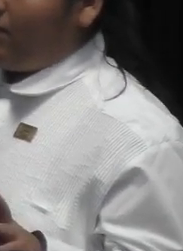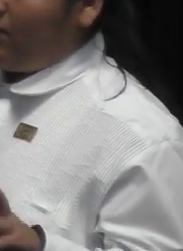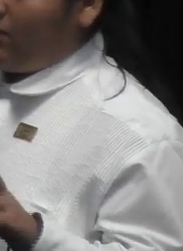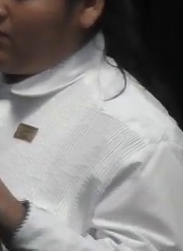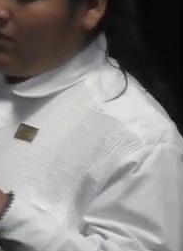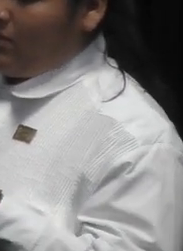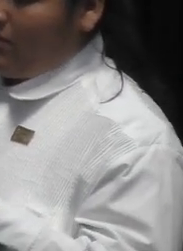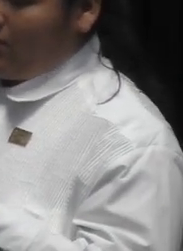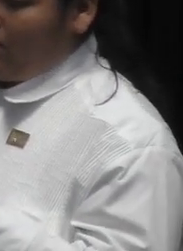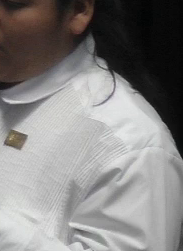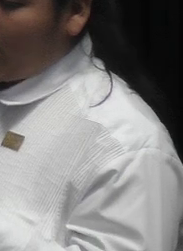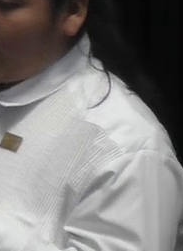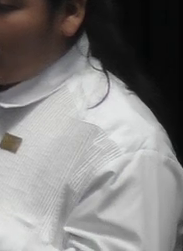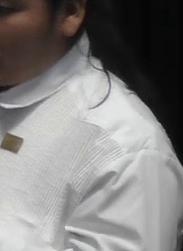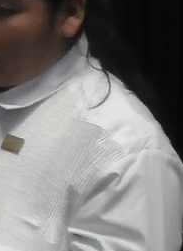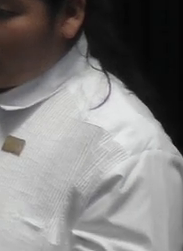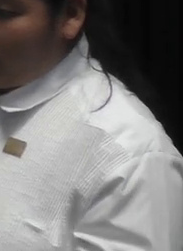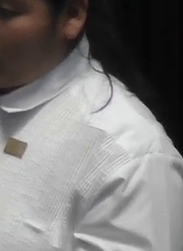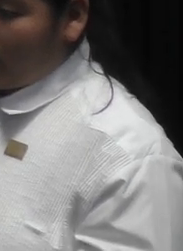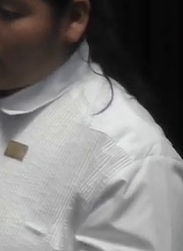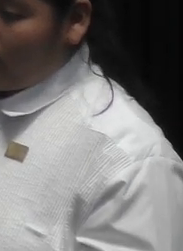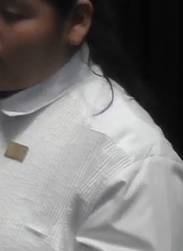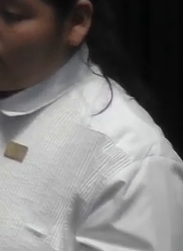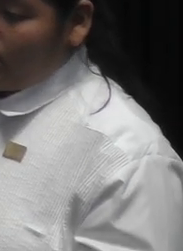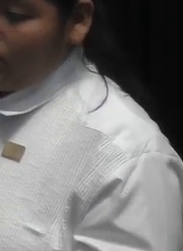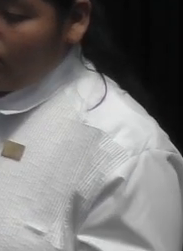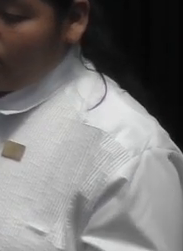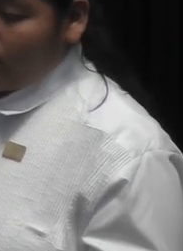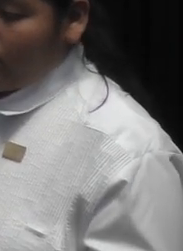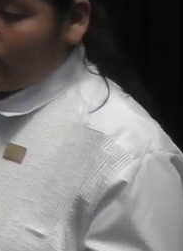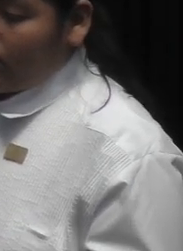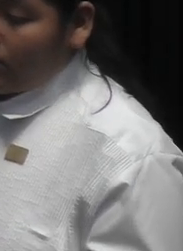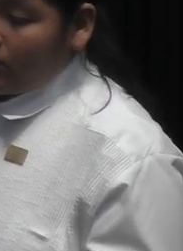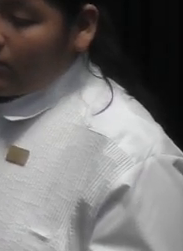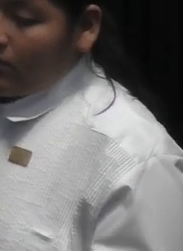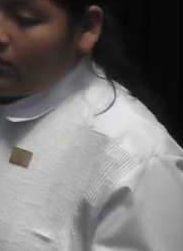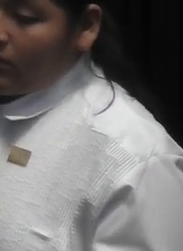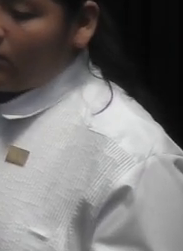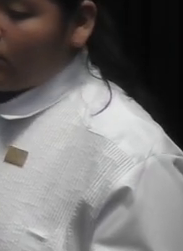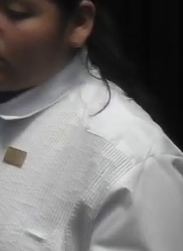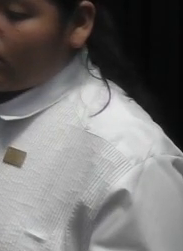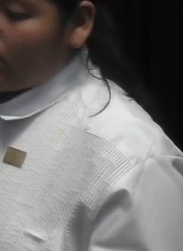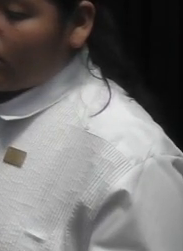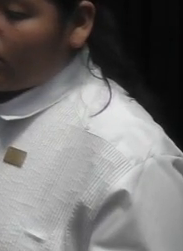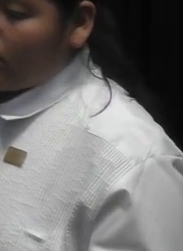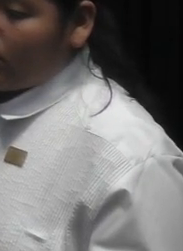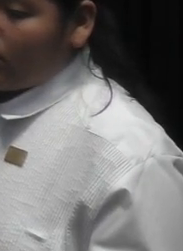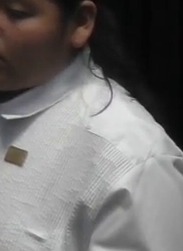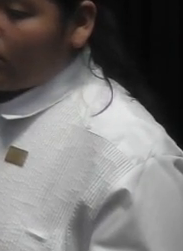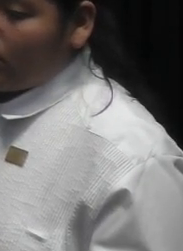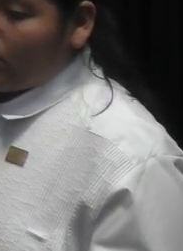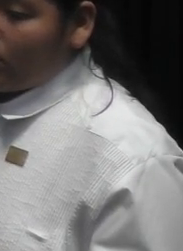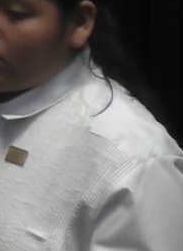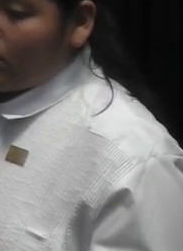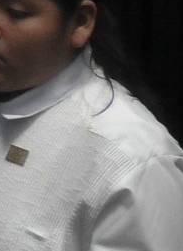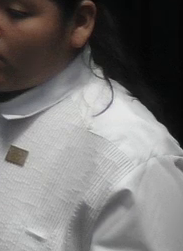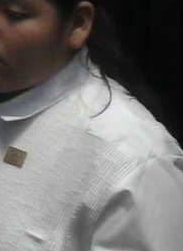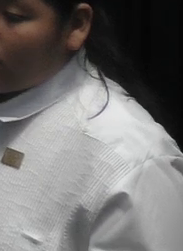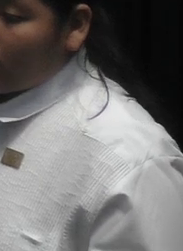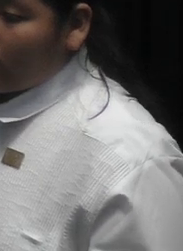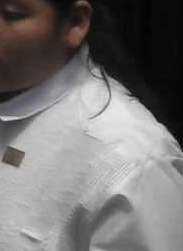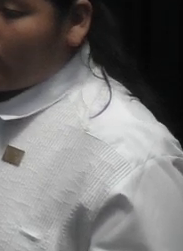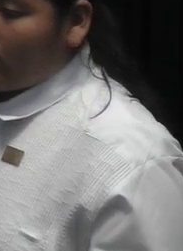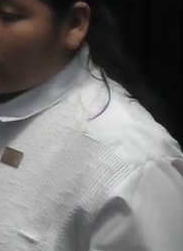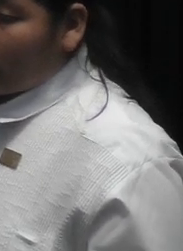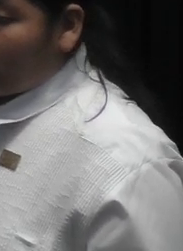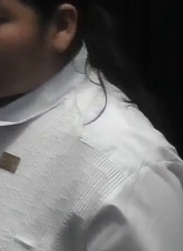«Ok, llamaré a la directora y a sus padres. Gracias por decirnos que molestaban a tu compañera». Los padres de